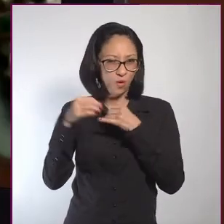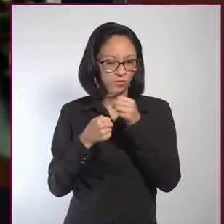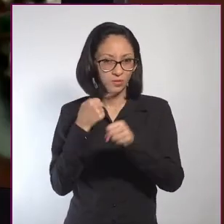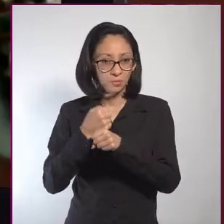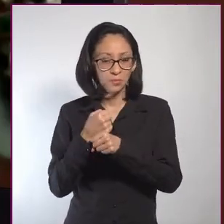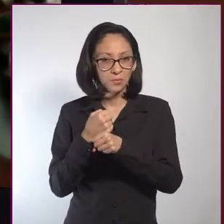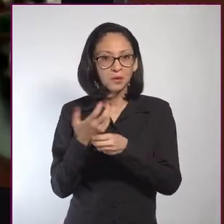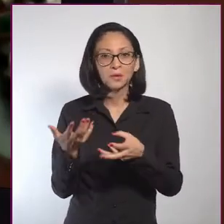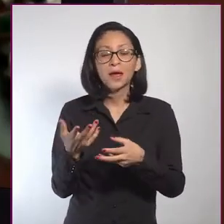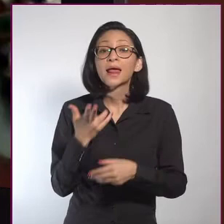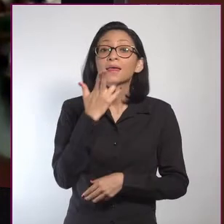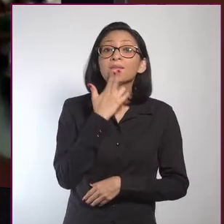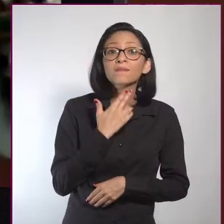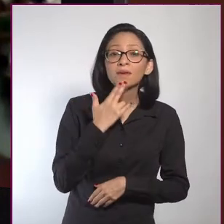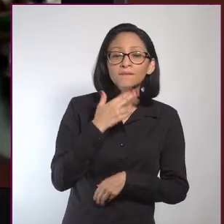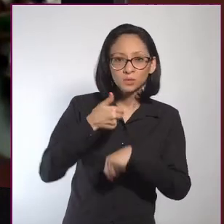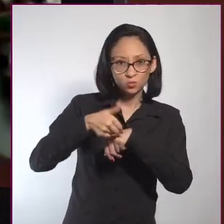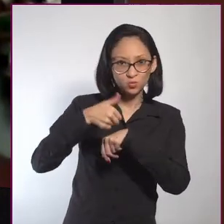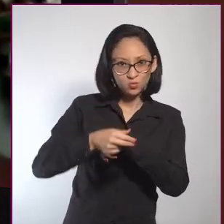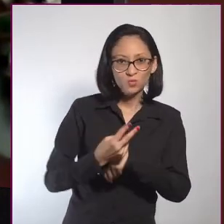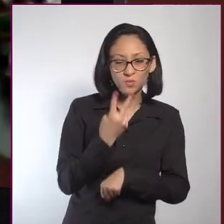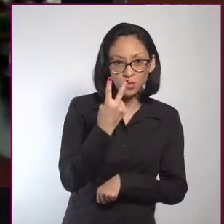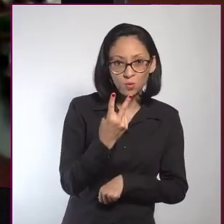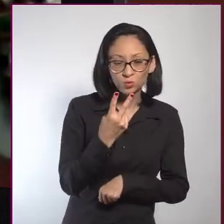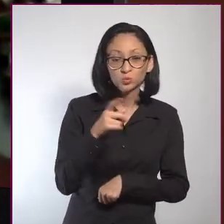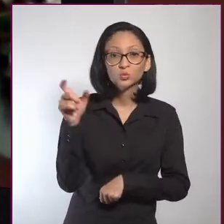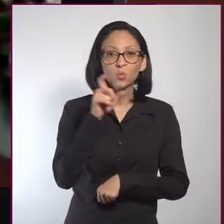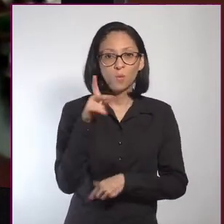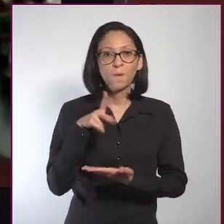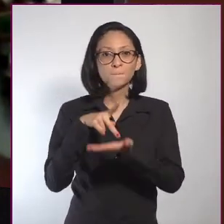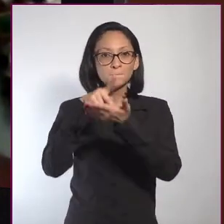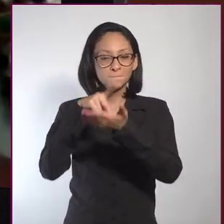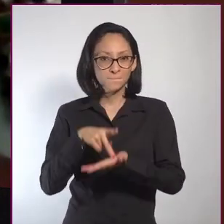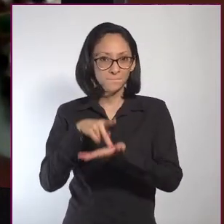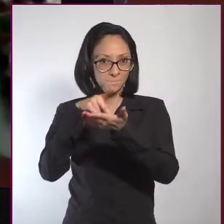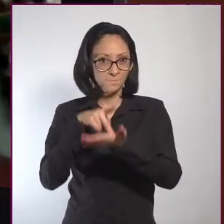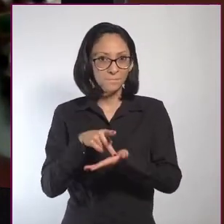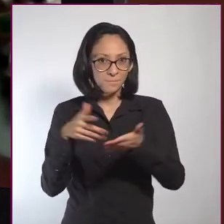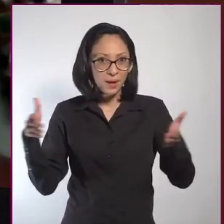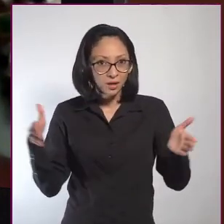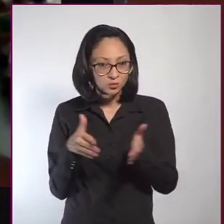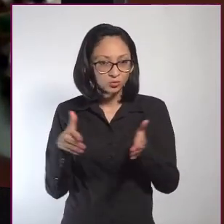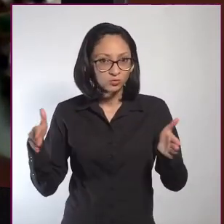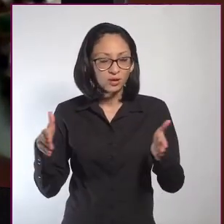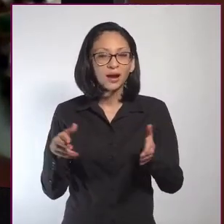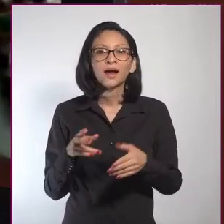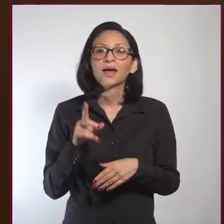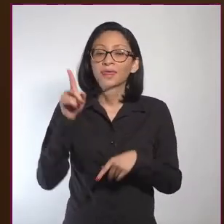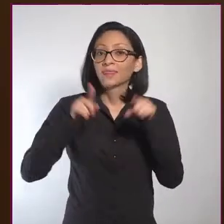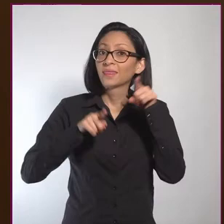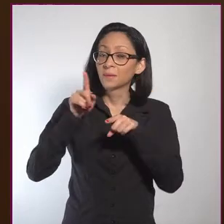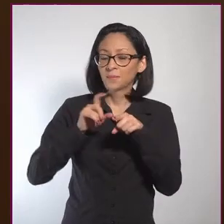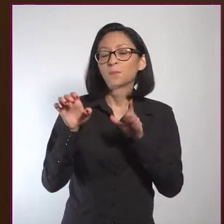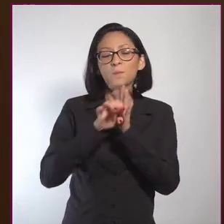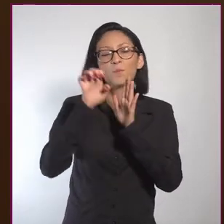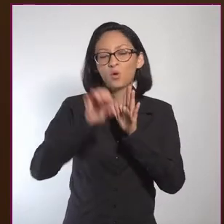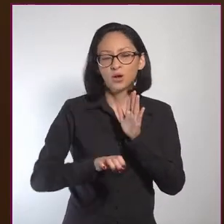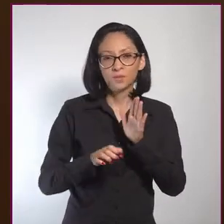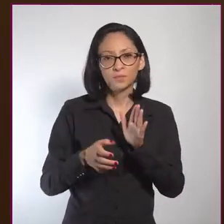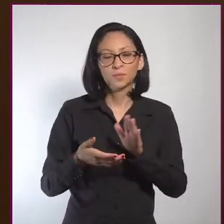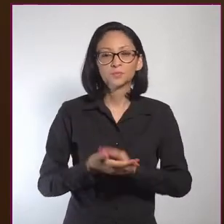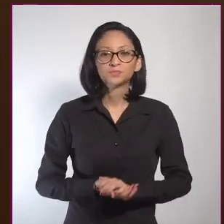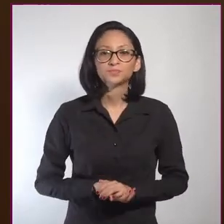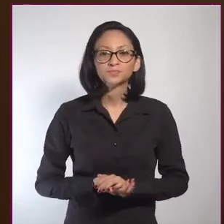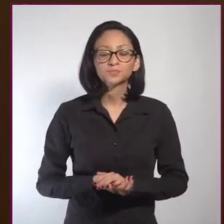buena medida, en la diabetes tipo 2, el peso corporal determina la evolución de la enfermedad. Si, por ejemplo,